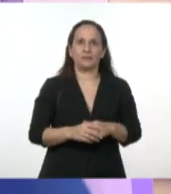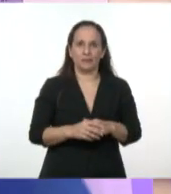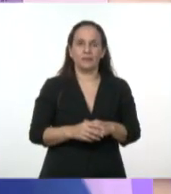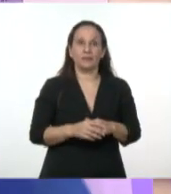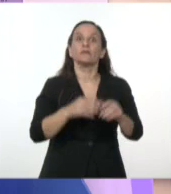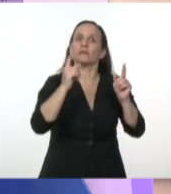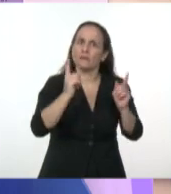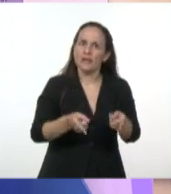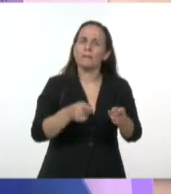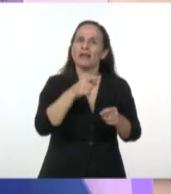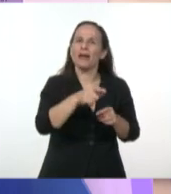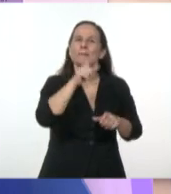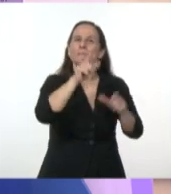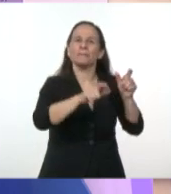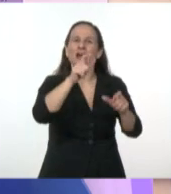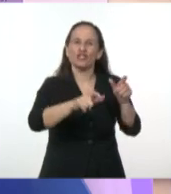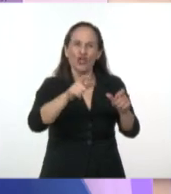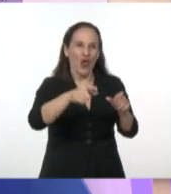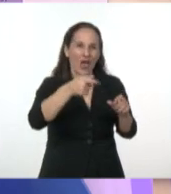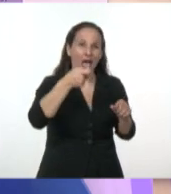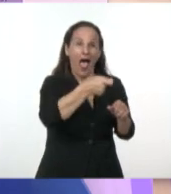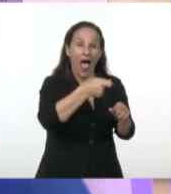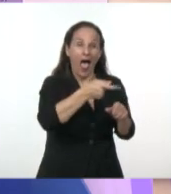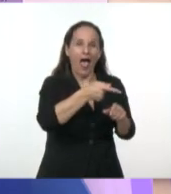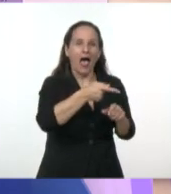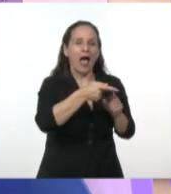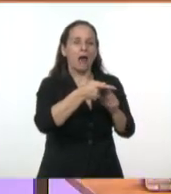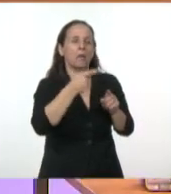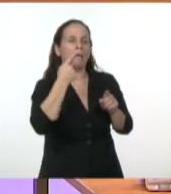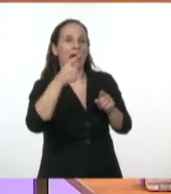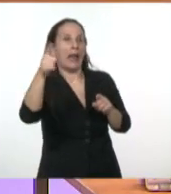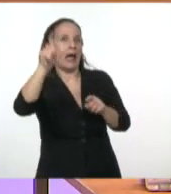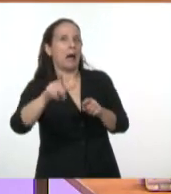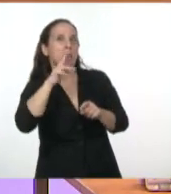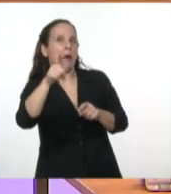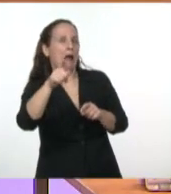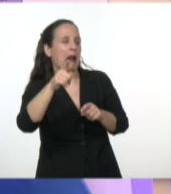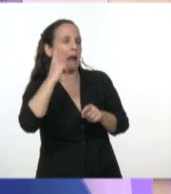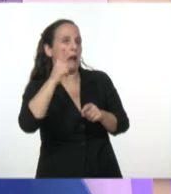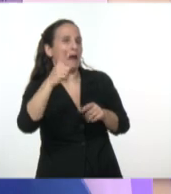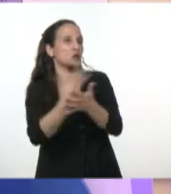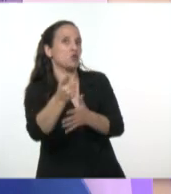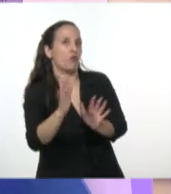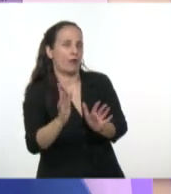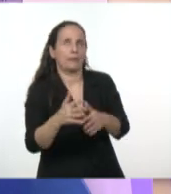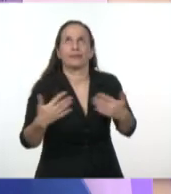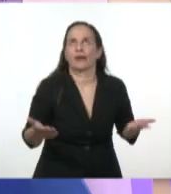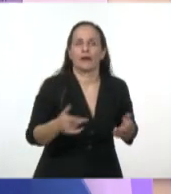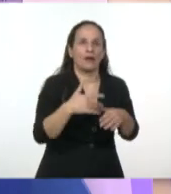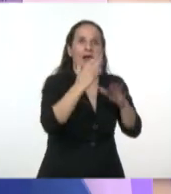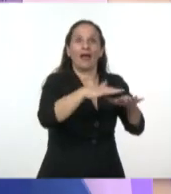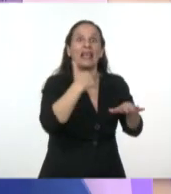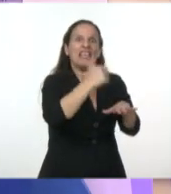las personas que son asesinadas para dañar a la mujer, ¿no? Si, claro. si el hombre, por ejemplo, mató a un